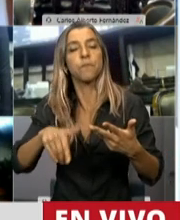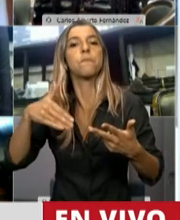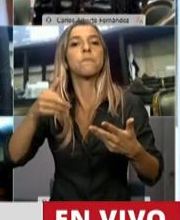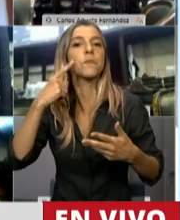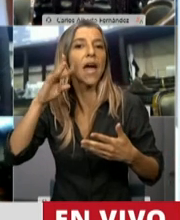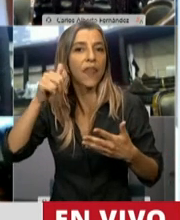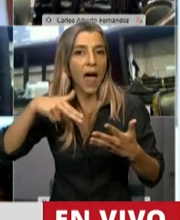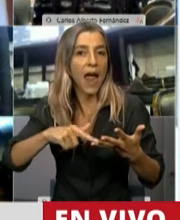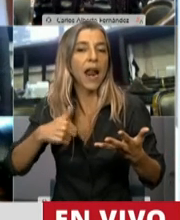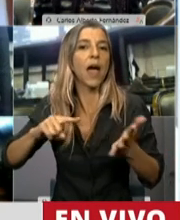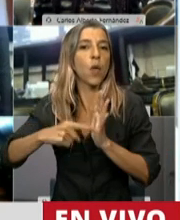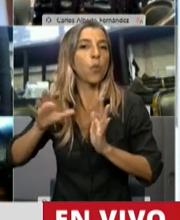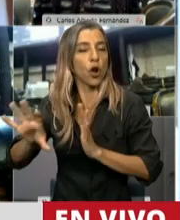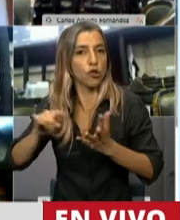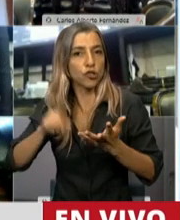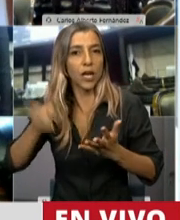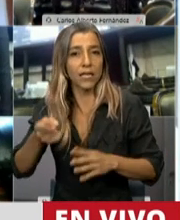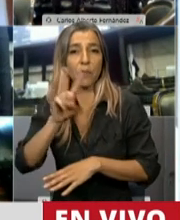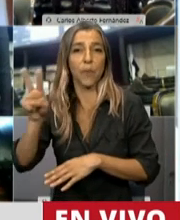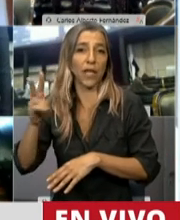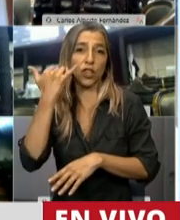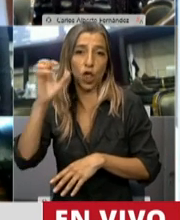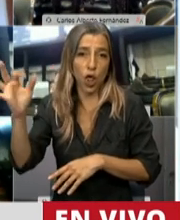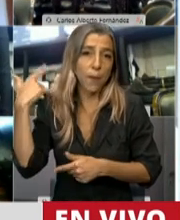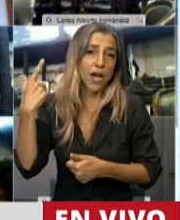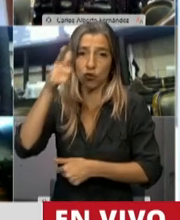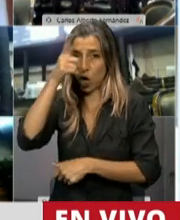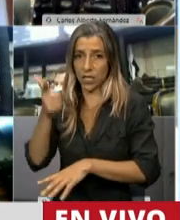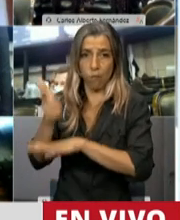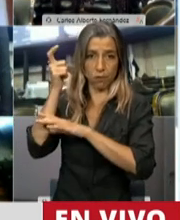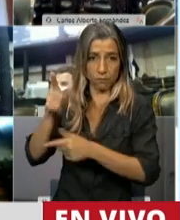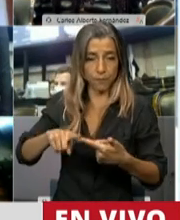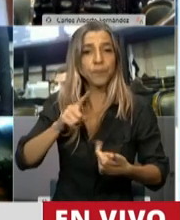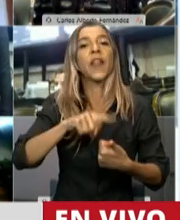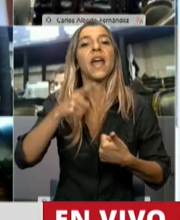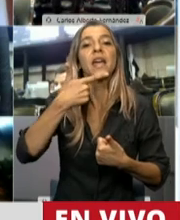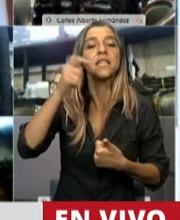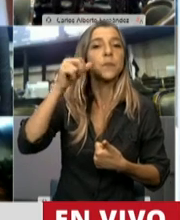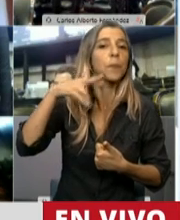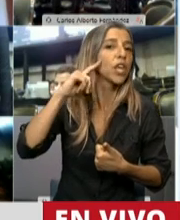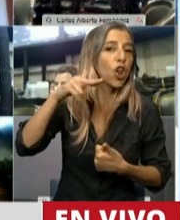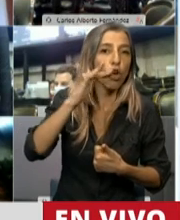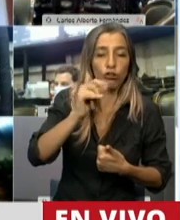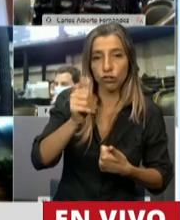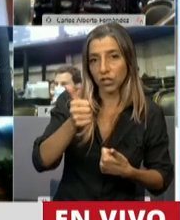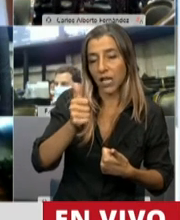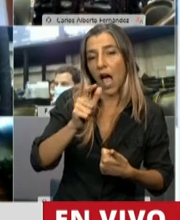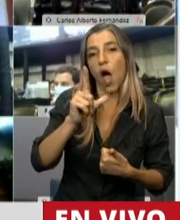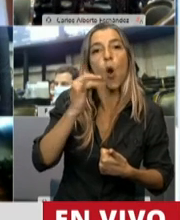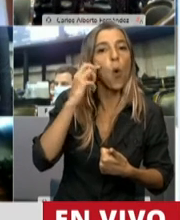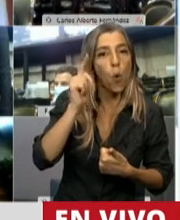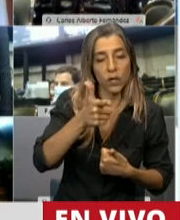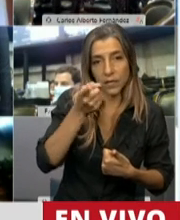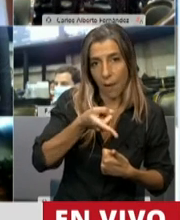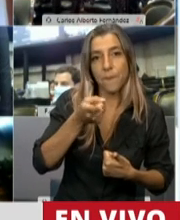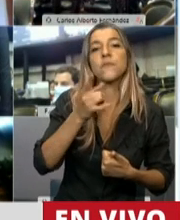tiro en la espalda por parte de la policía. El 22 de mayo, Luis Espinosa fue encontrado muerto en Tucumán. El 23 de junio, Loma